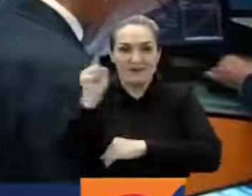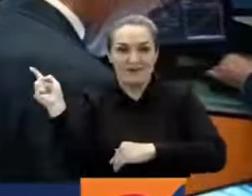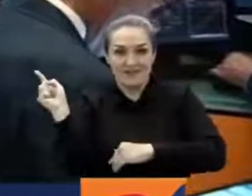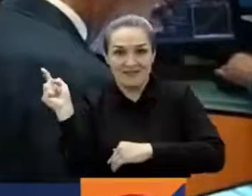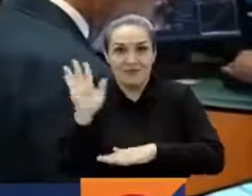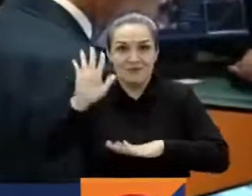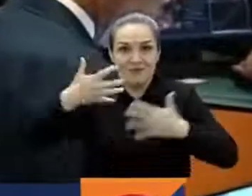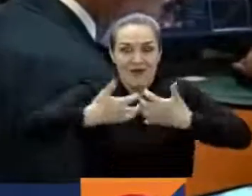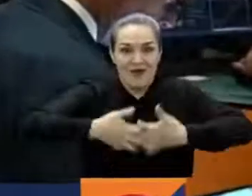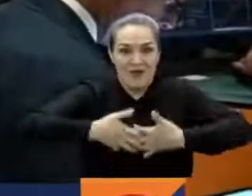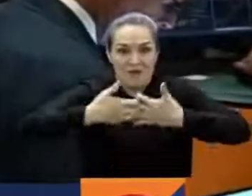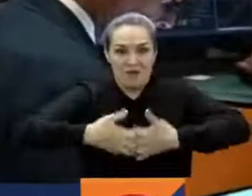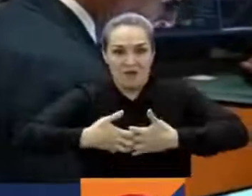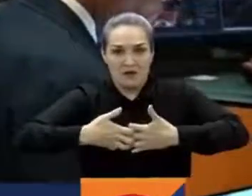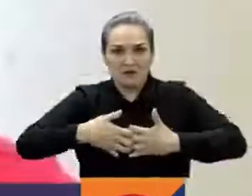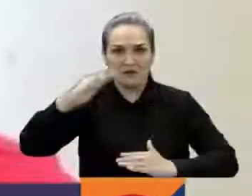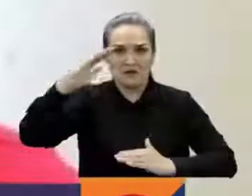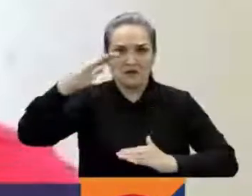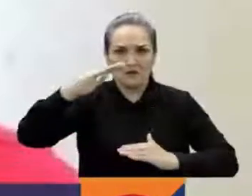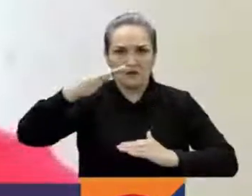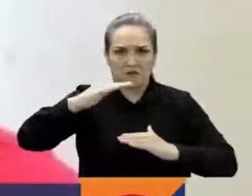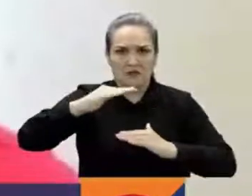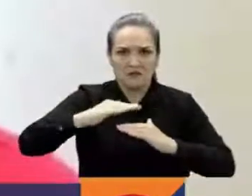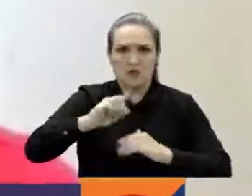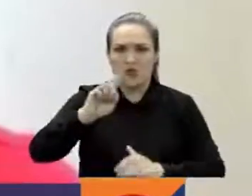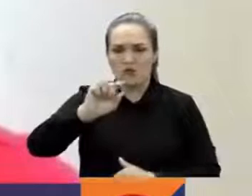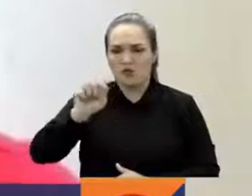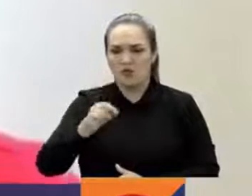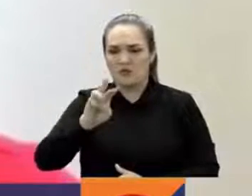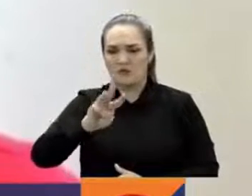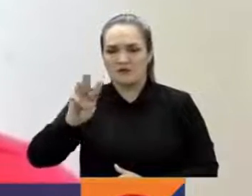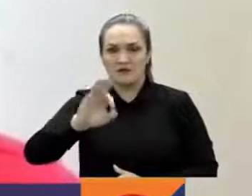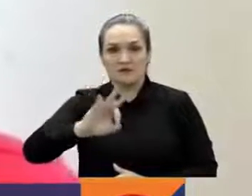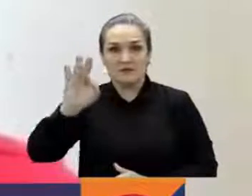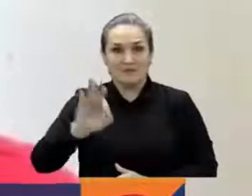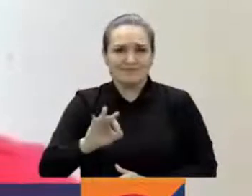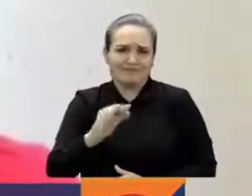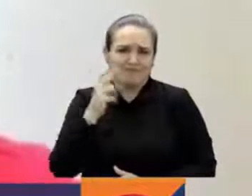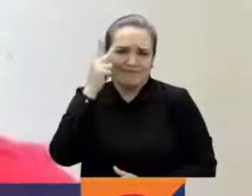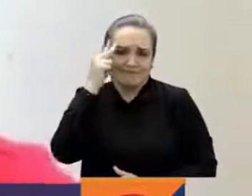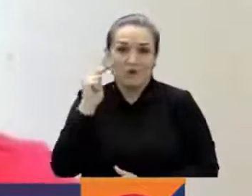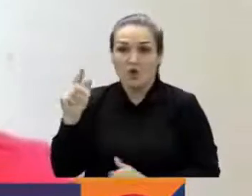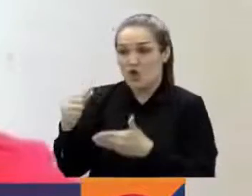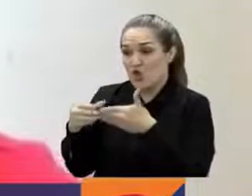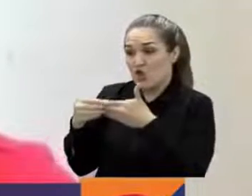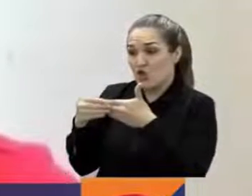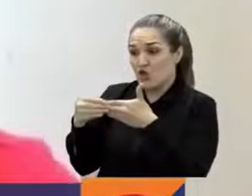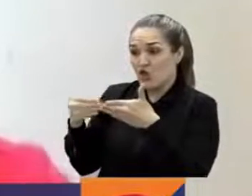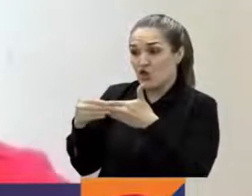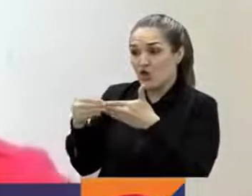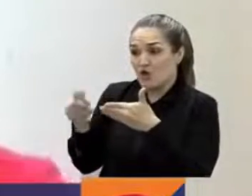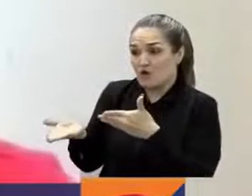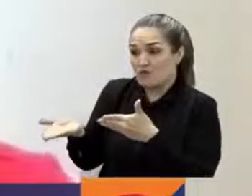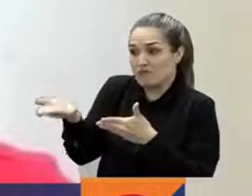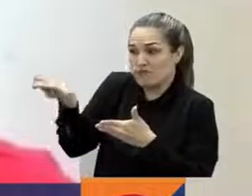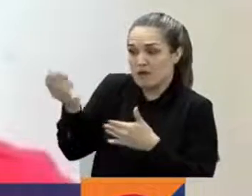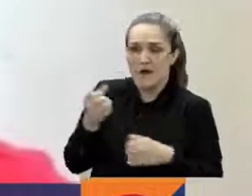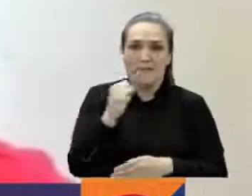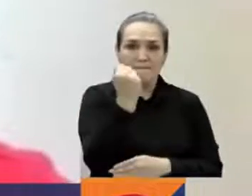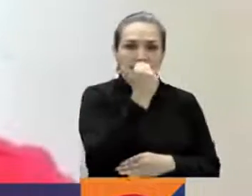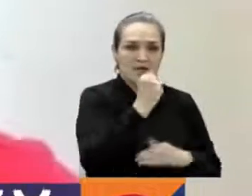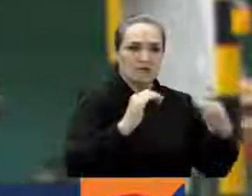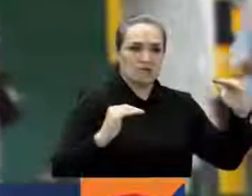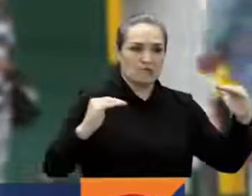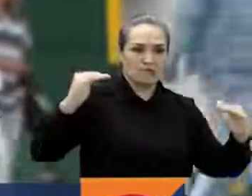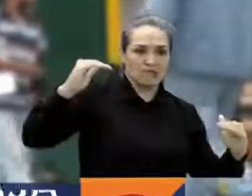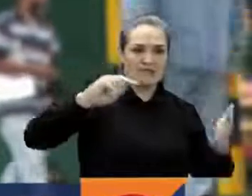bajaron 1,33%. Los mercados son coherentes, ¿no? Si el dólar o el peso se devalúa es porque hay desconfianza en